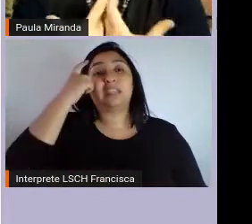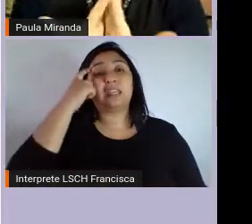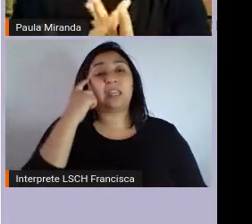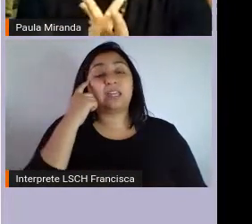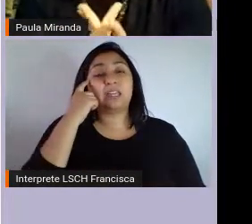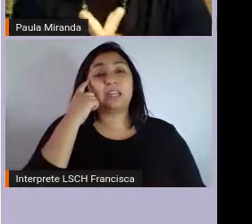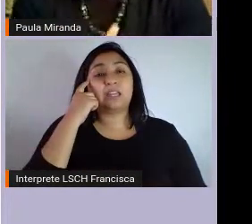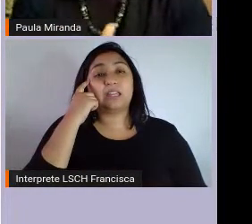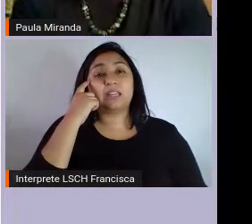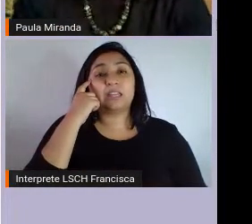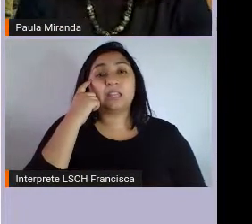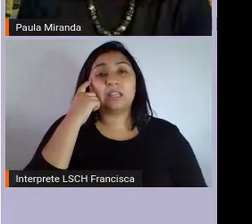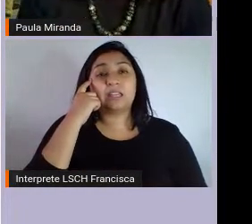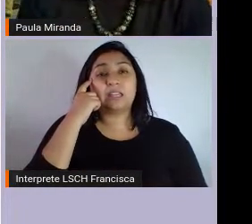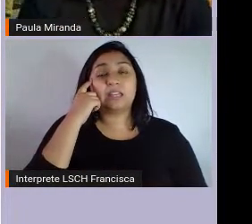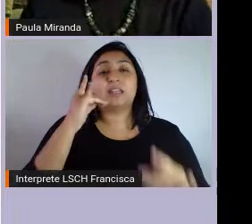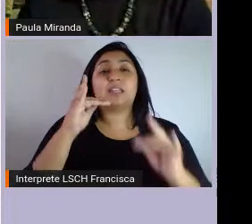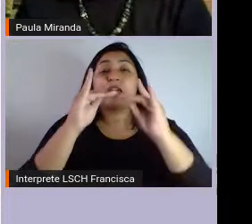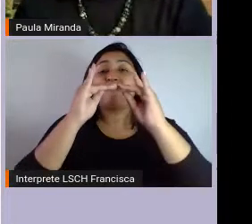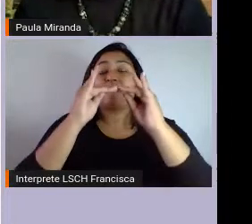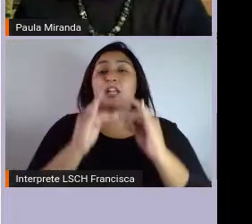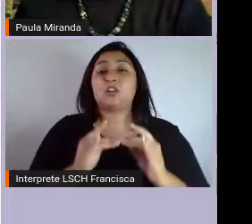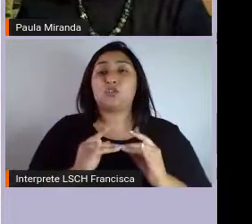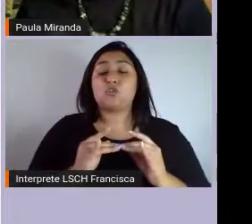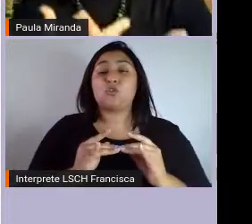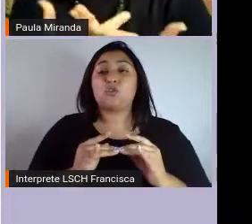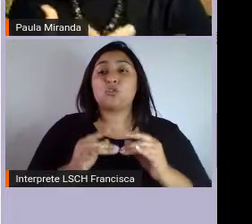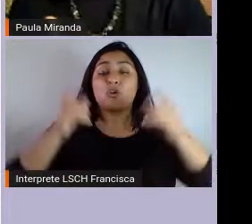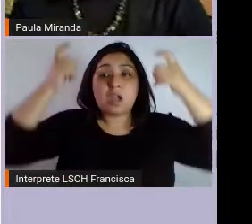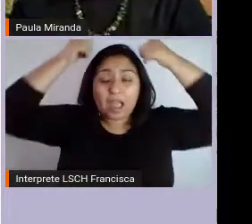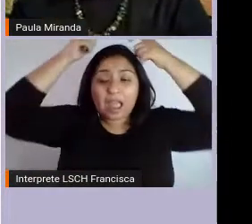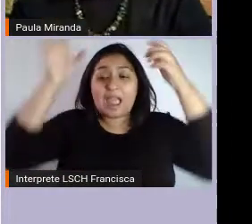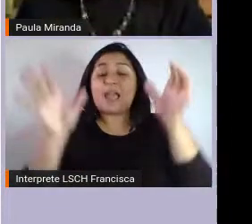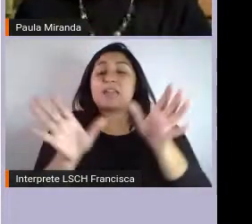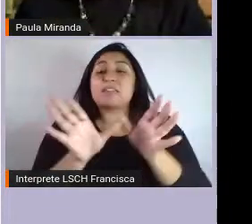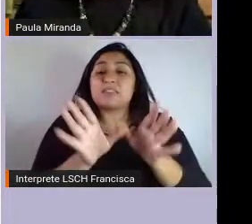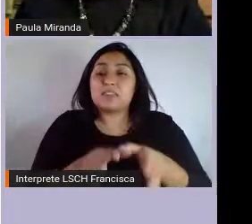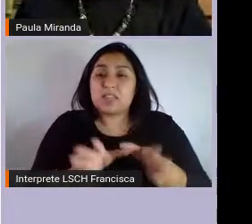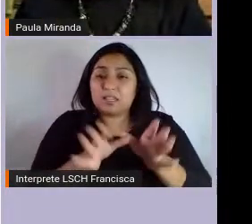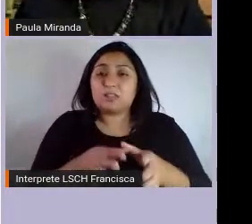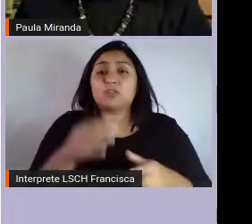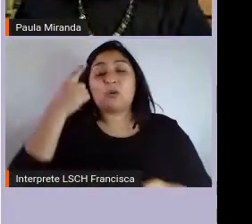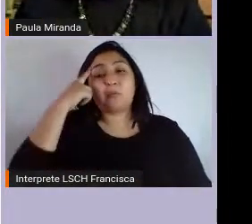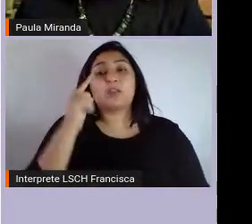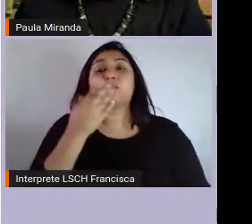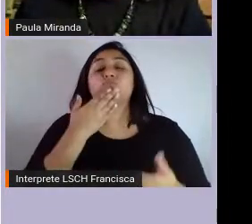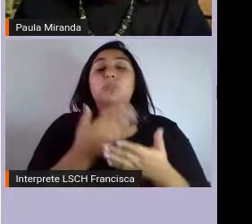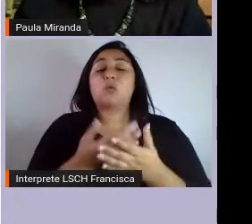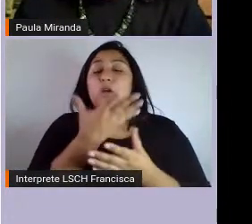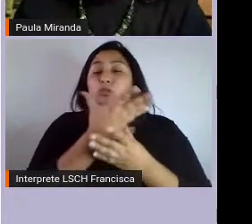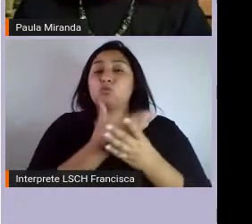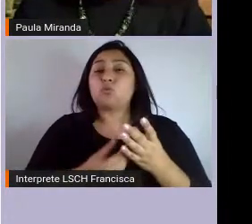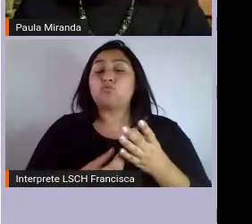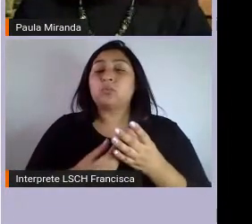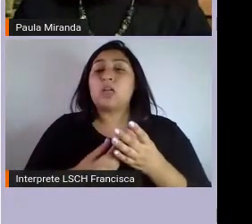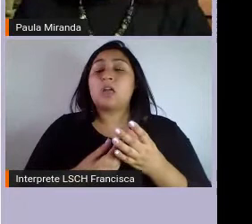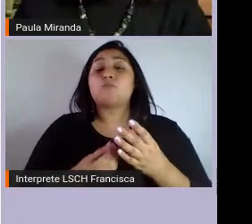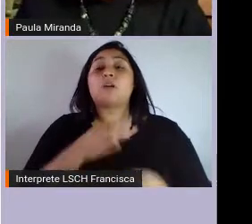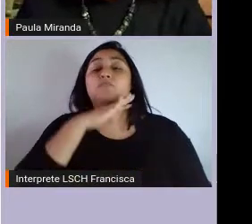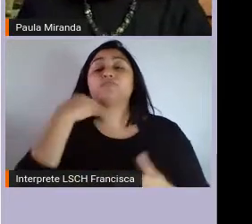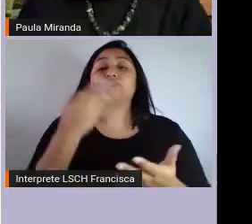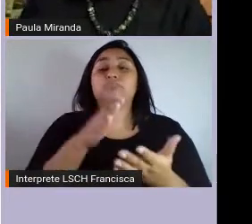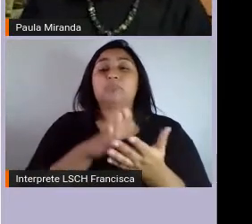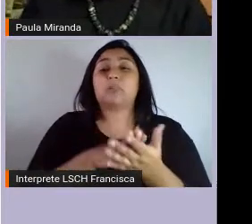hija no cree tanto, y hay mucho sufrimiento, nunca hay conformidad para esta Violeta Parra de la